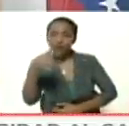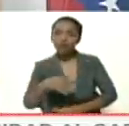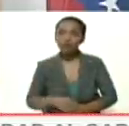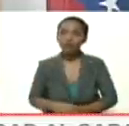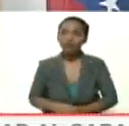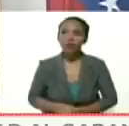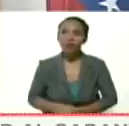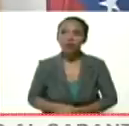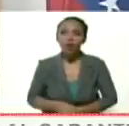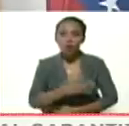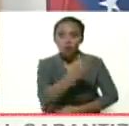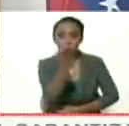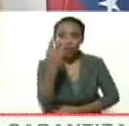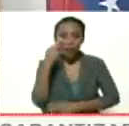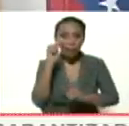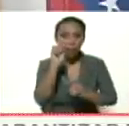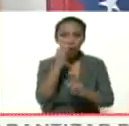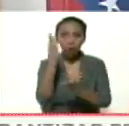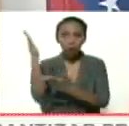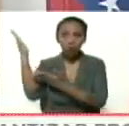la tabla para que ustedes vean,